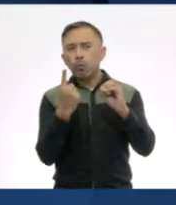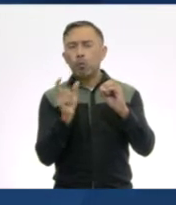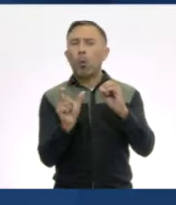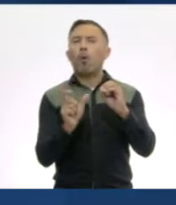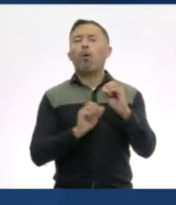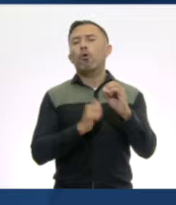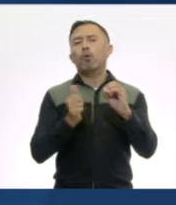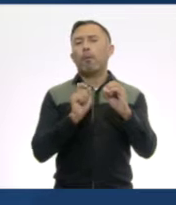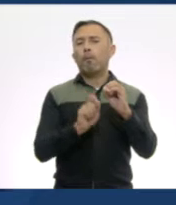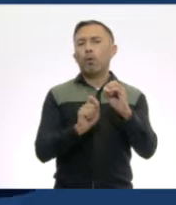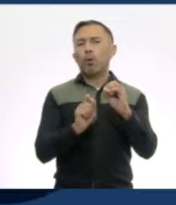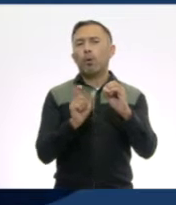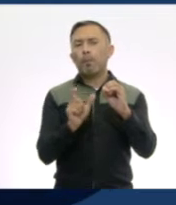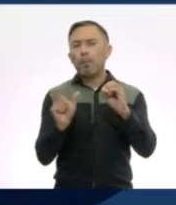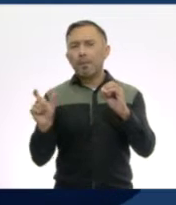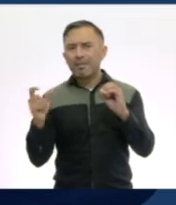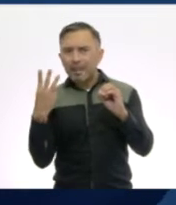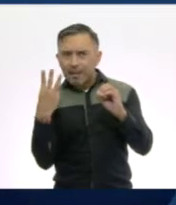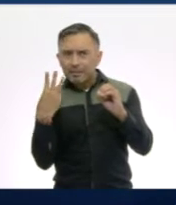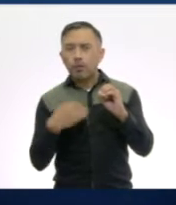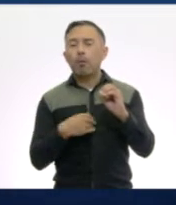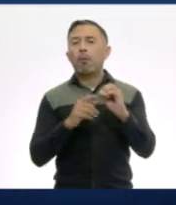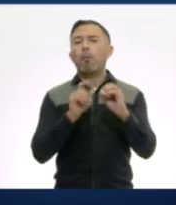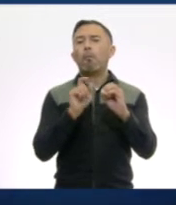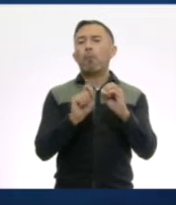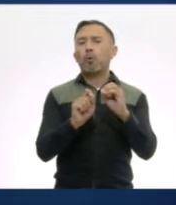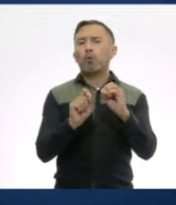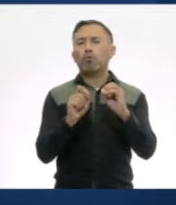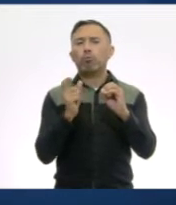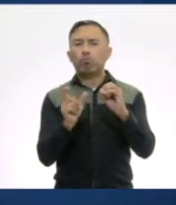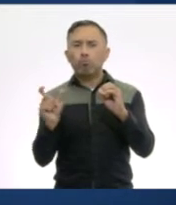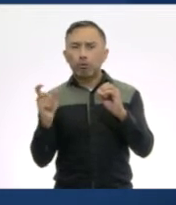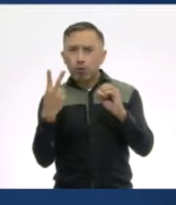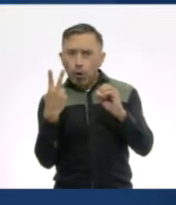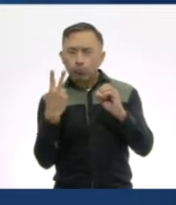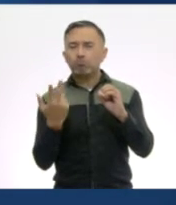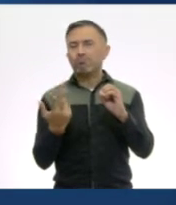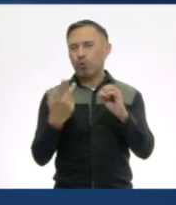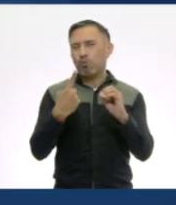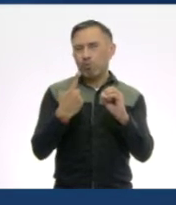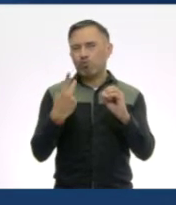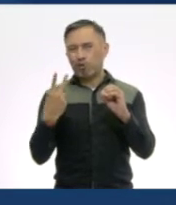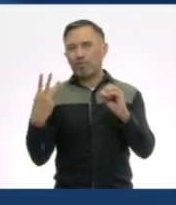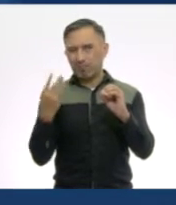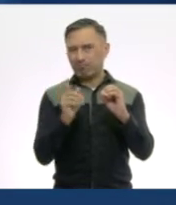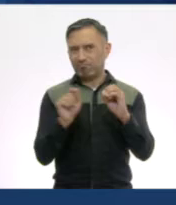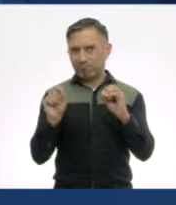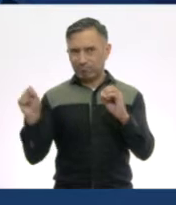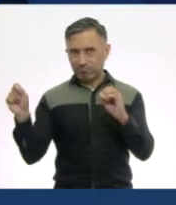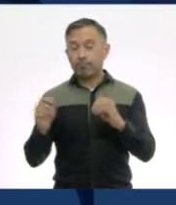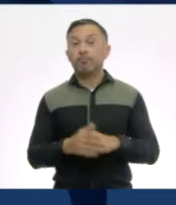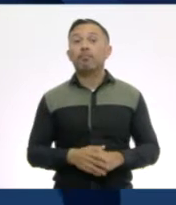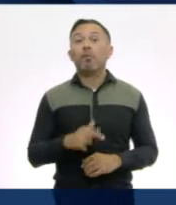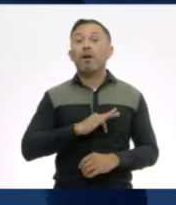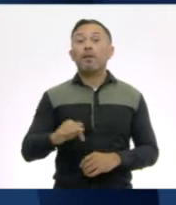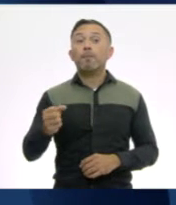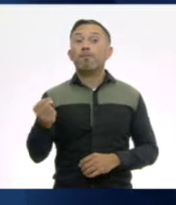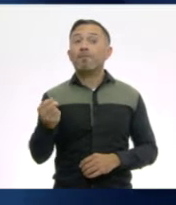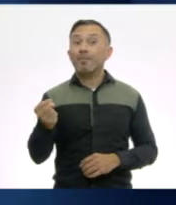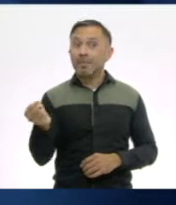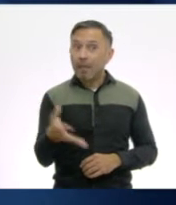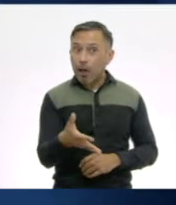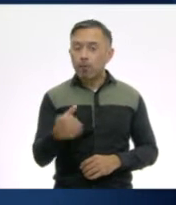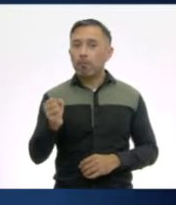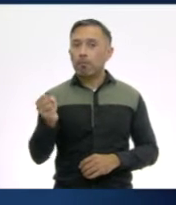3 rayitas, en otros 2 y en otros solo 1. Uh-huh. Perfecto. Van a tirar el dado tantas veces como